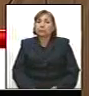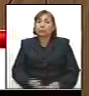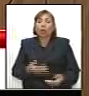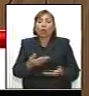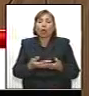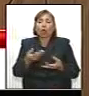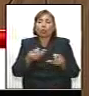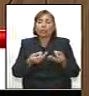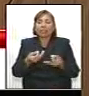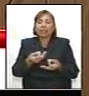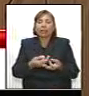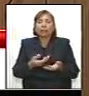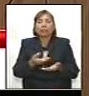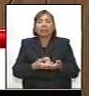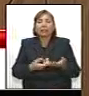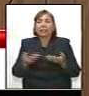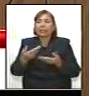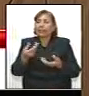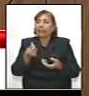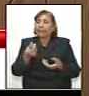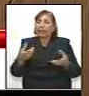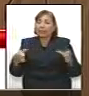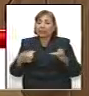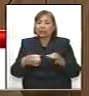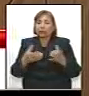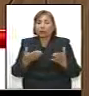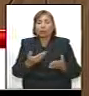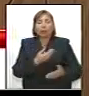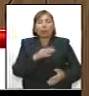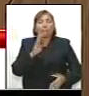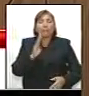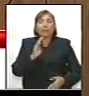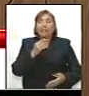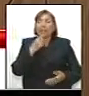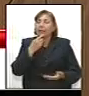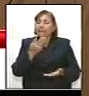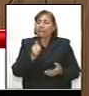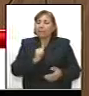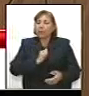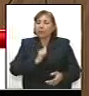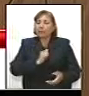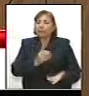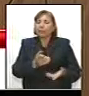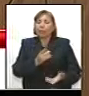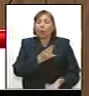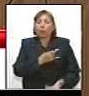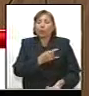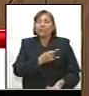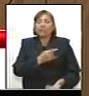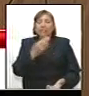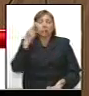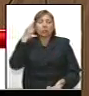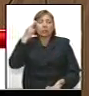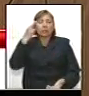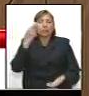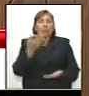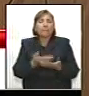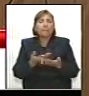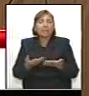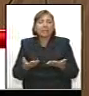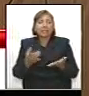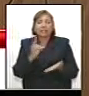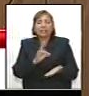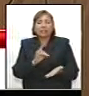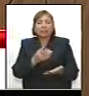ordinarios o asignaciones provenientes del Tesoro Público; B, los propios directamente obtenidos por la universidad en razón de sus bienes y servicios;